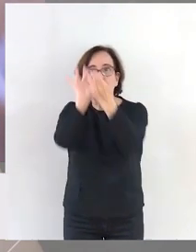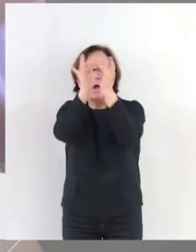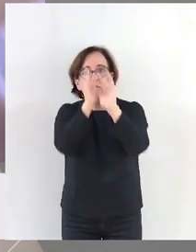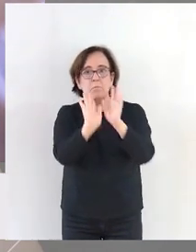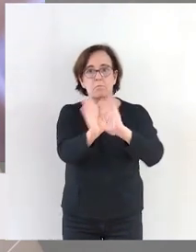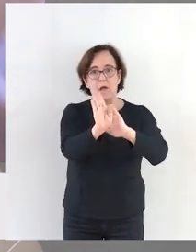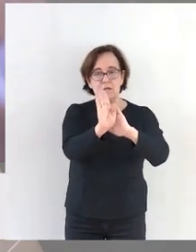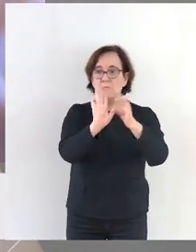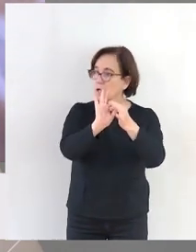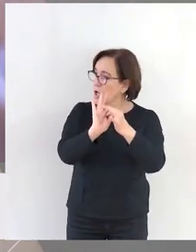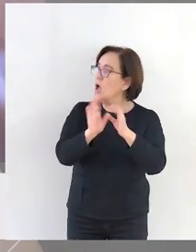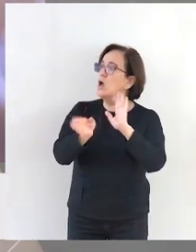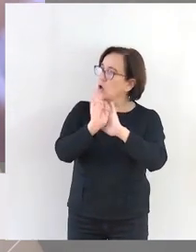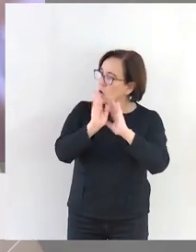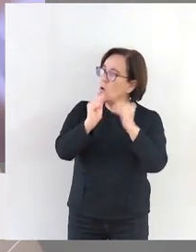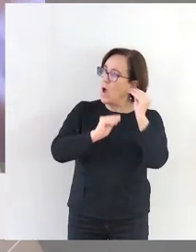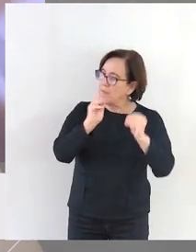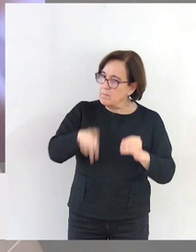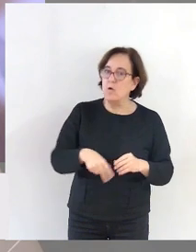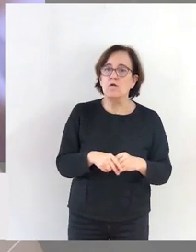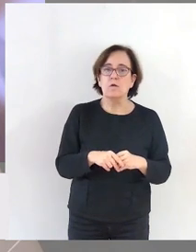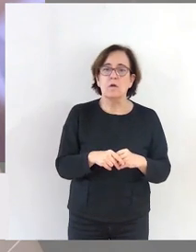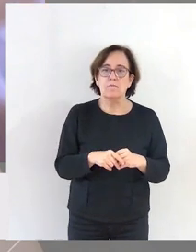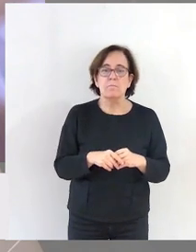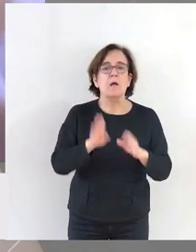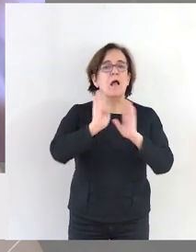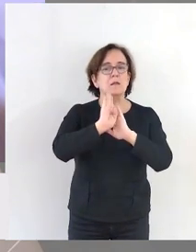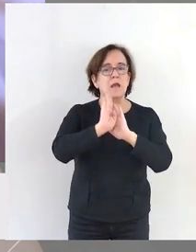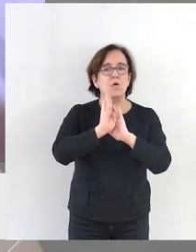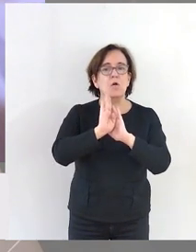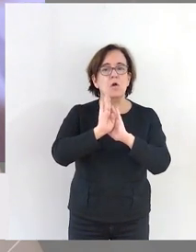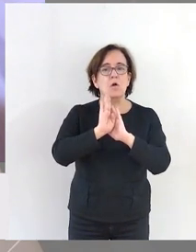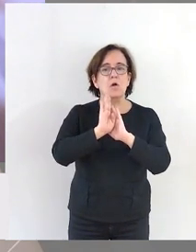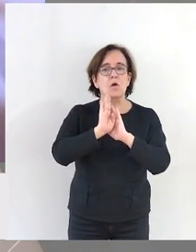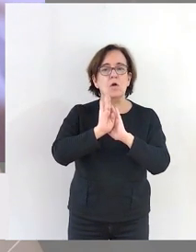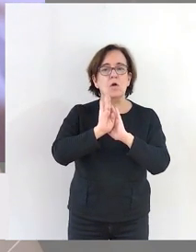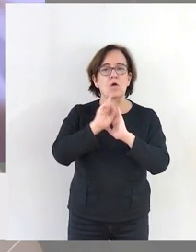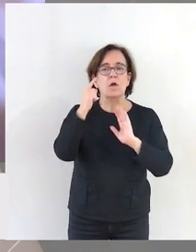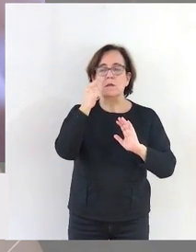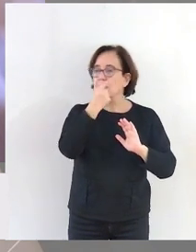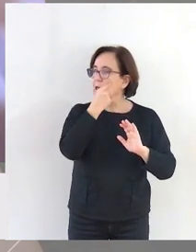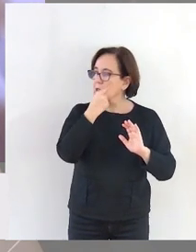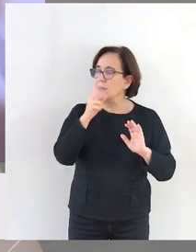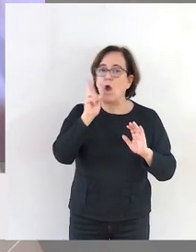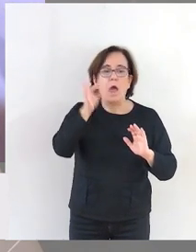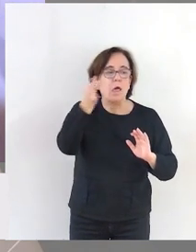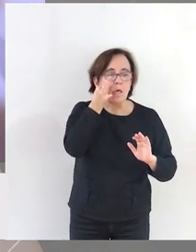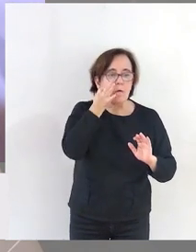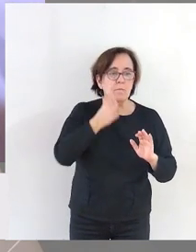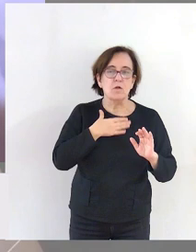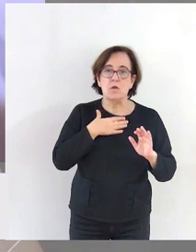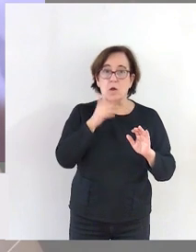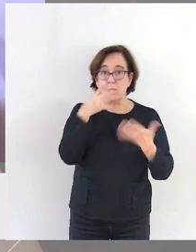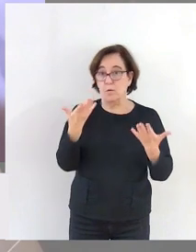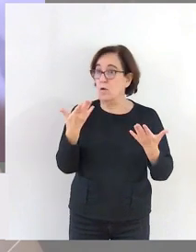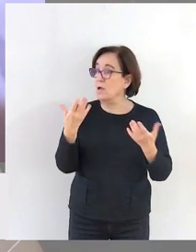seguir y lo hacemos y lo hacen e para seguir sobre todo siendo testigos de lo que vemos porque nuestra mayor